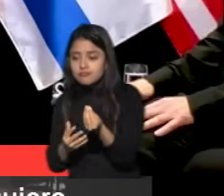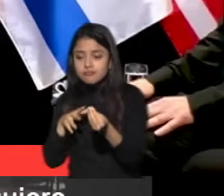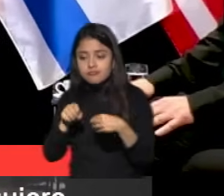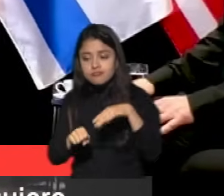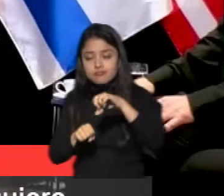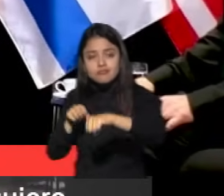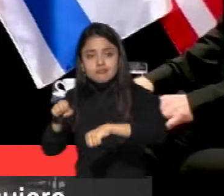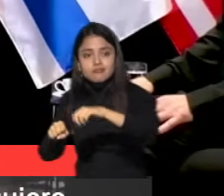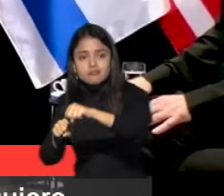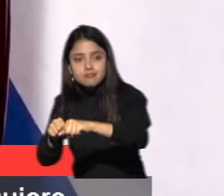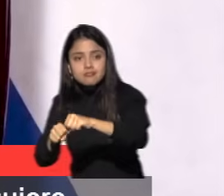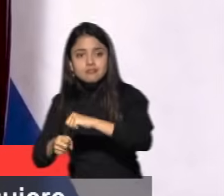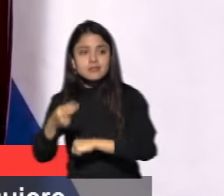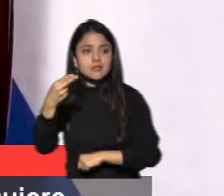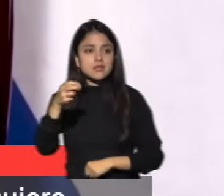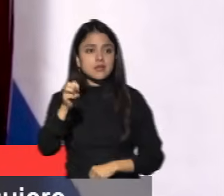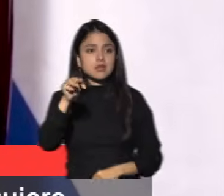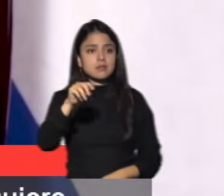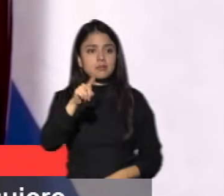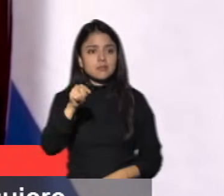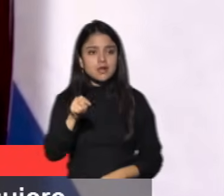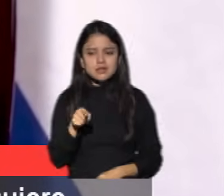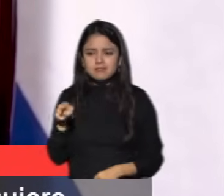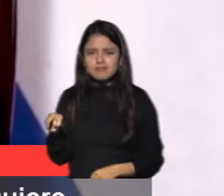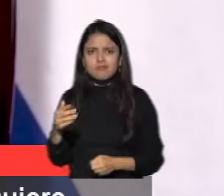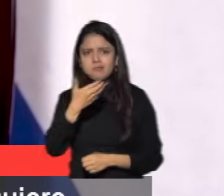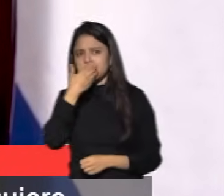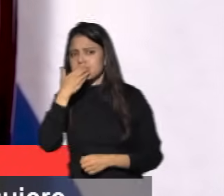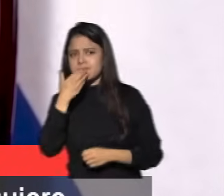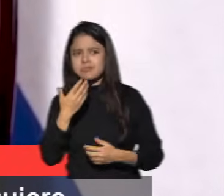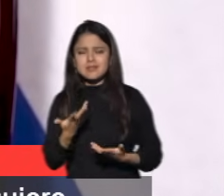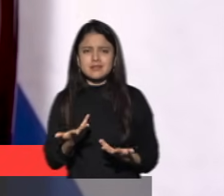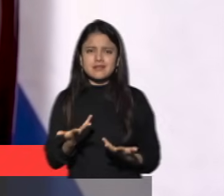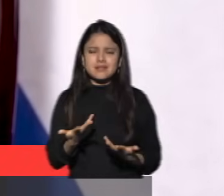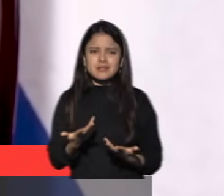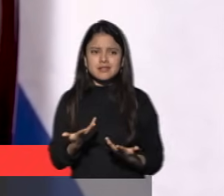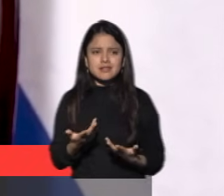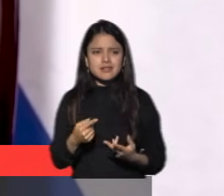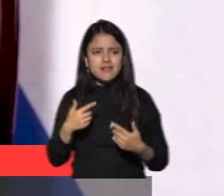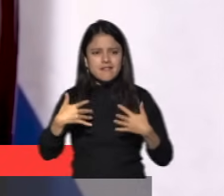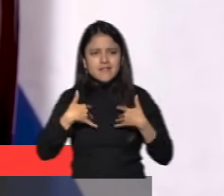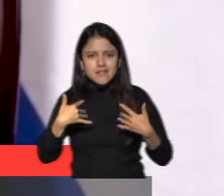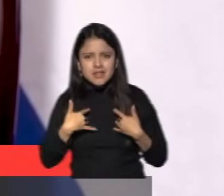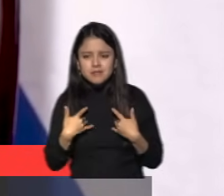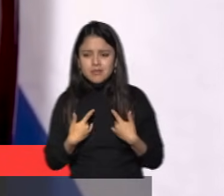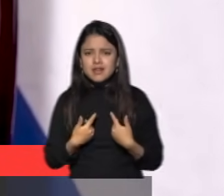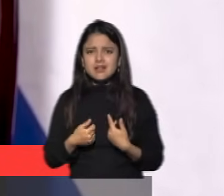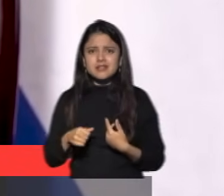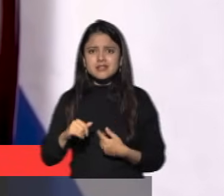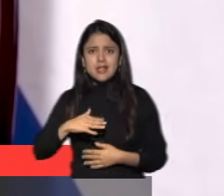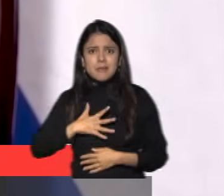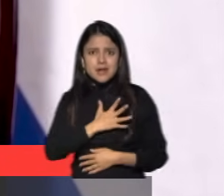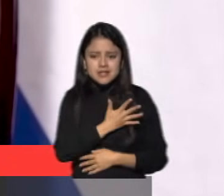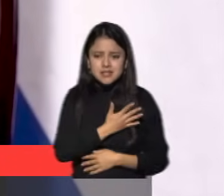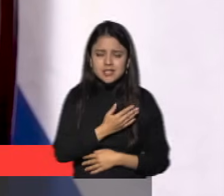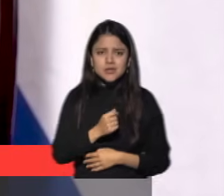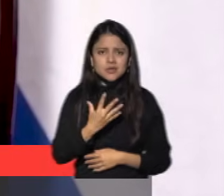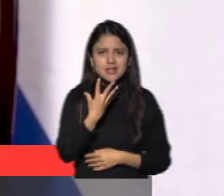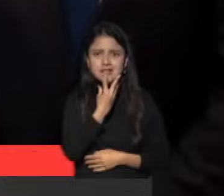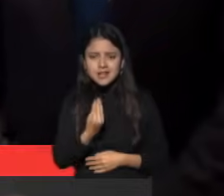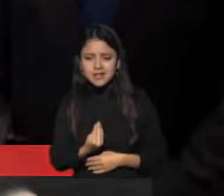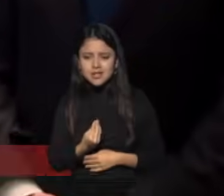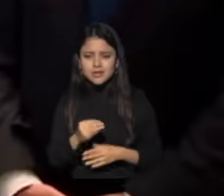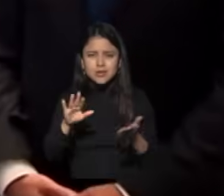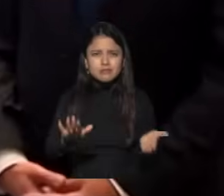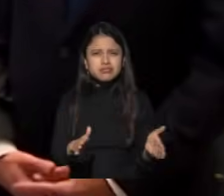civilian casualties. Hamas wants to kill as many Israelis as possible and has no regard whatsoever to Palestinian